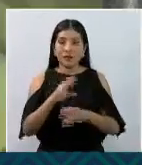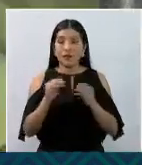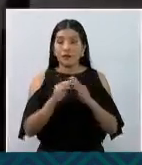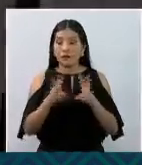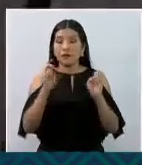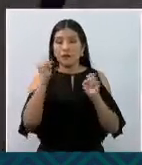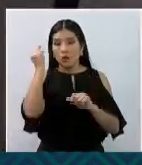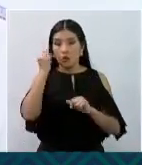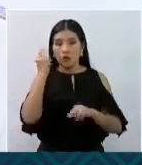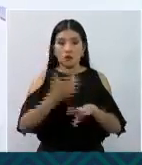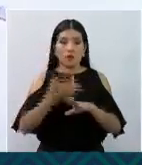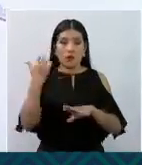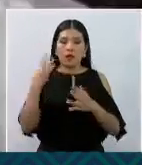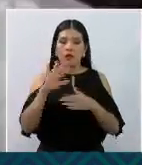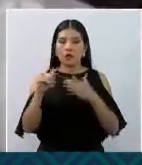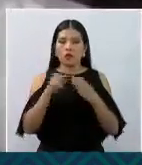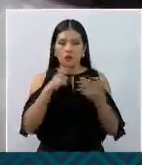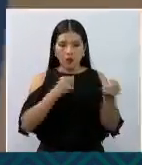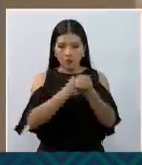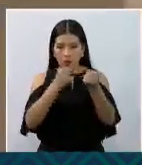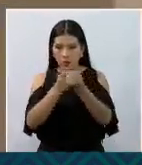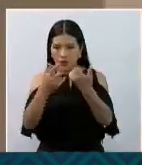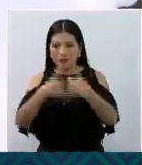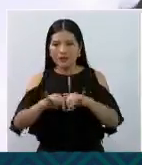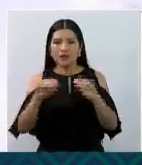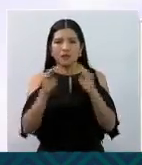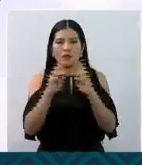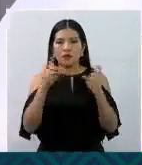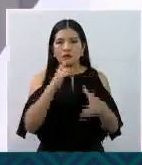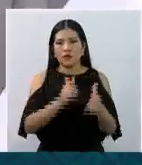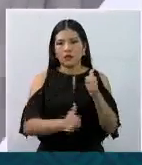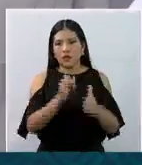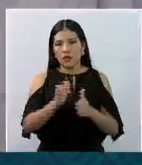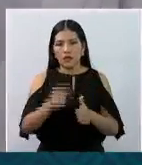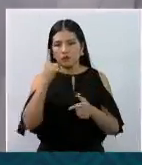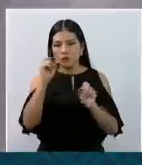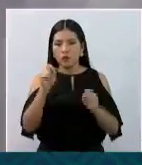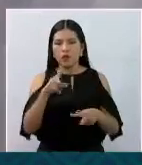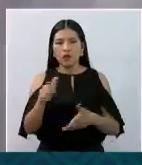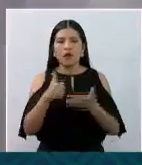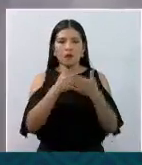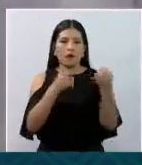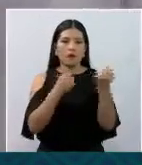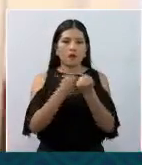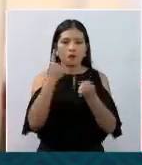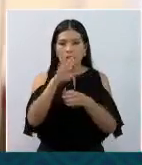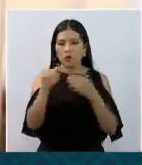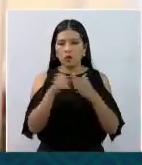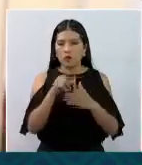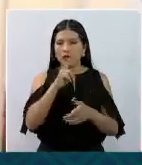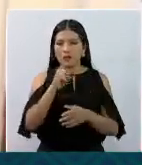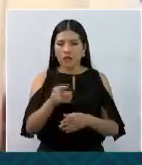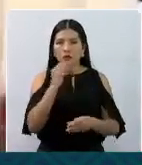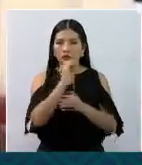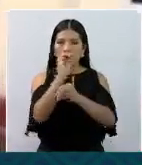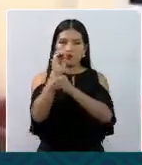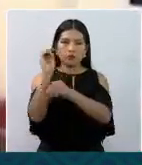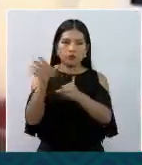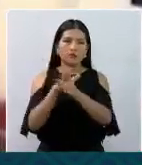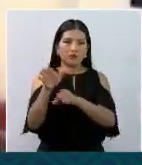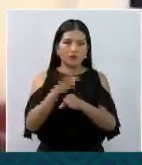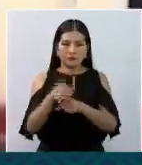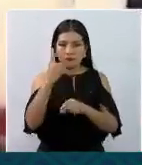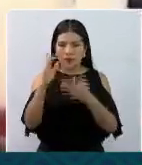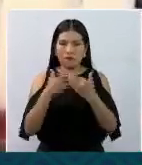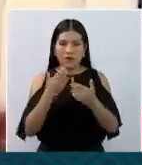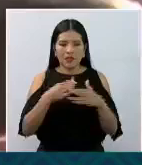entonces creó el Fondo de Apoyo al Complejo Productivo Lácteo Proleche con el objetivo de contribuir a la seguridad alimentaria con soberanía, facilitando el acceso